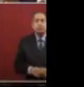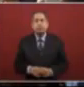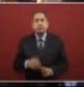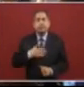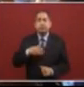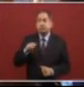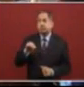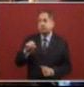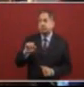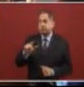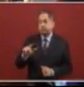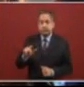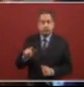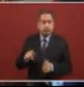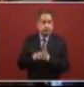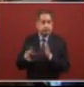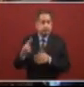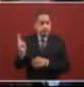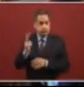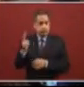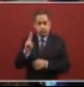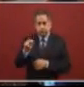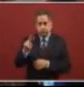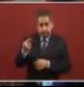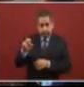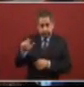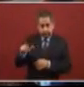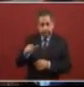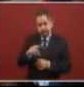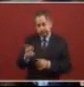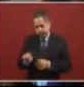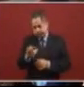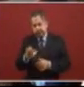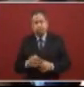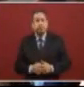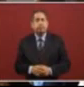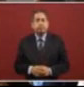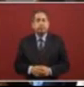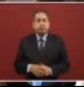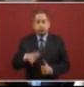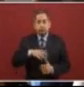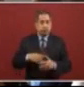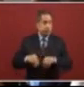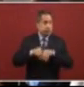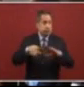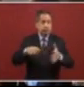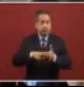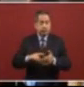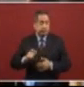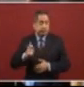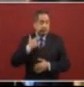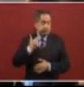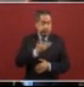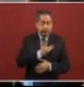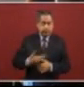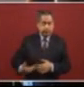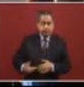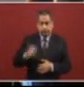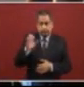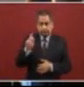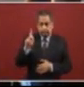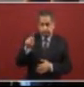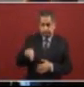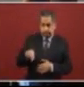El Zavala del Universal. Hoy en el Universal tenemos una nota sobre el expresidente Enrique Peña